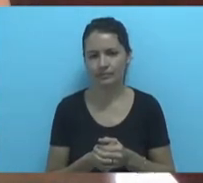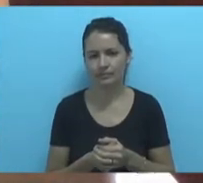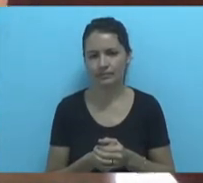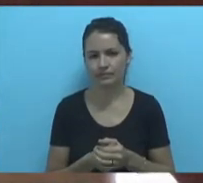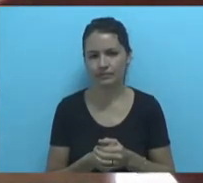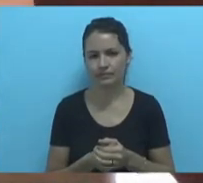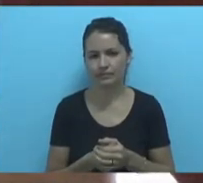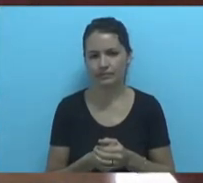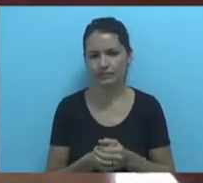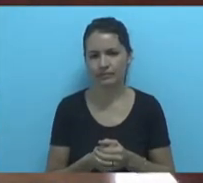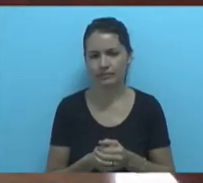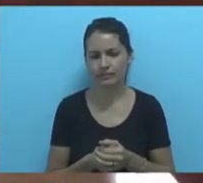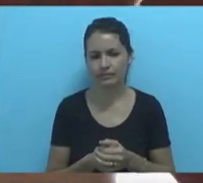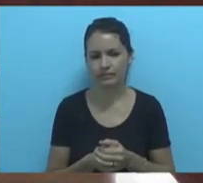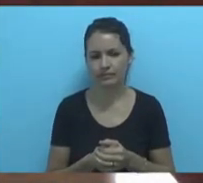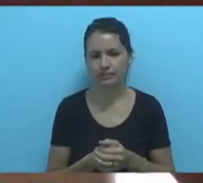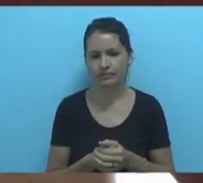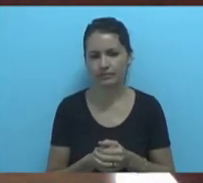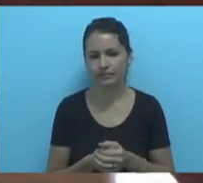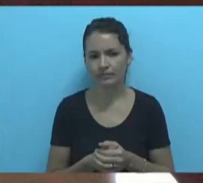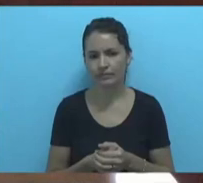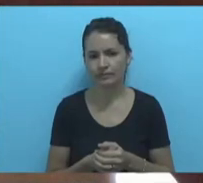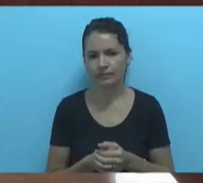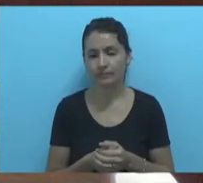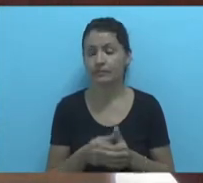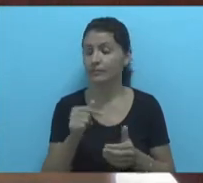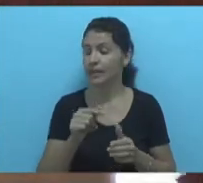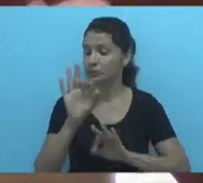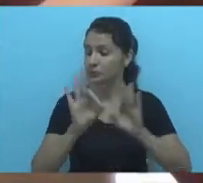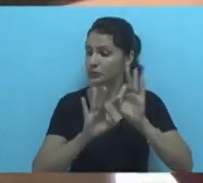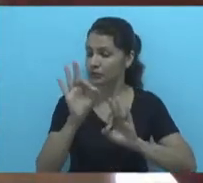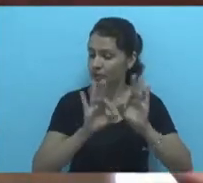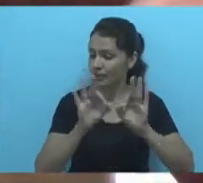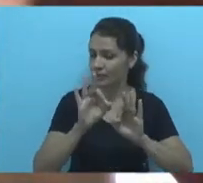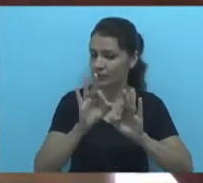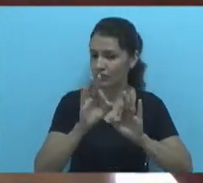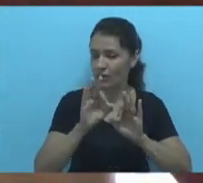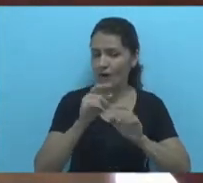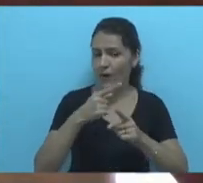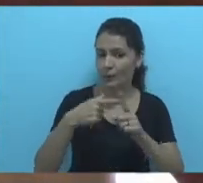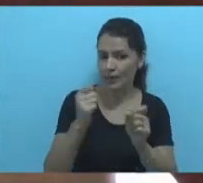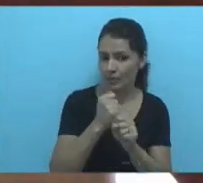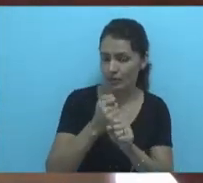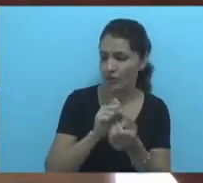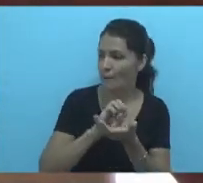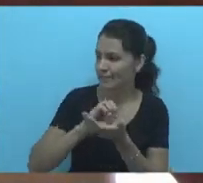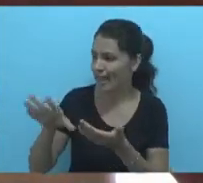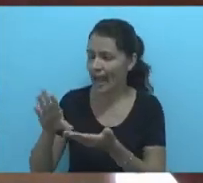porque este proyecto, esto que estamos dando una media sanción que tiene que volver luego a